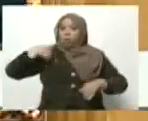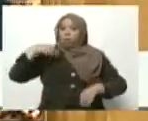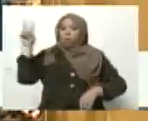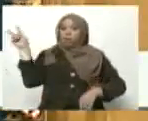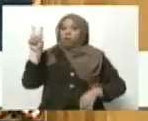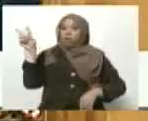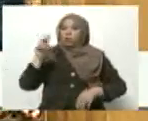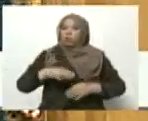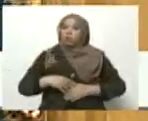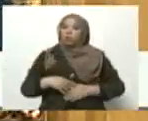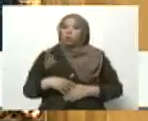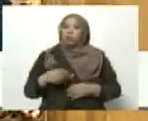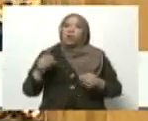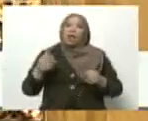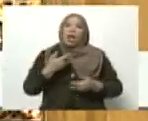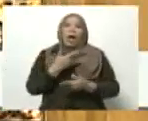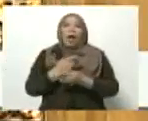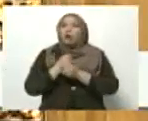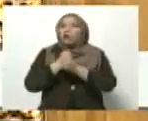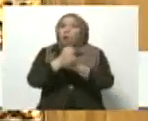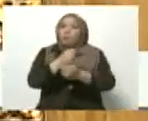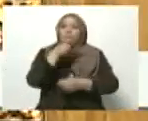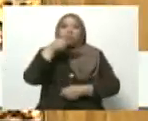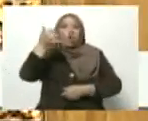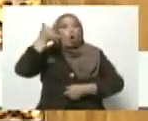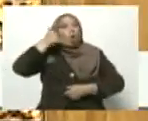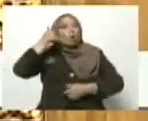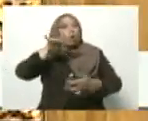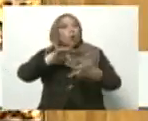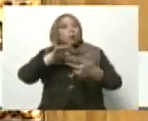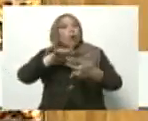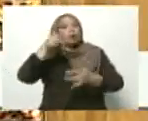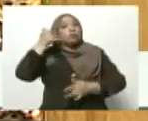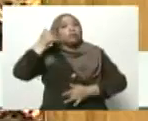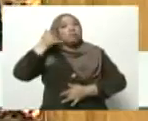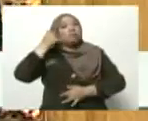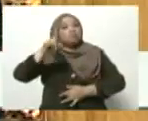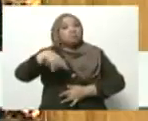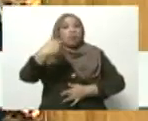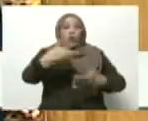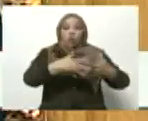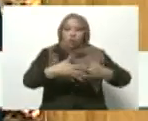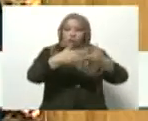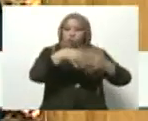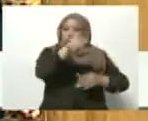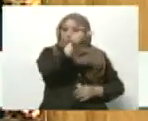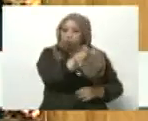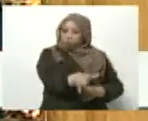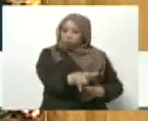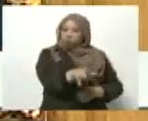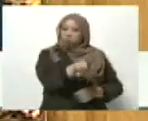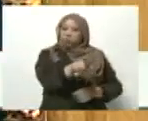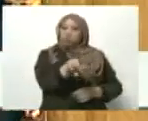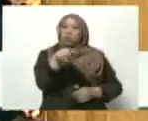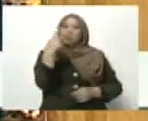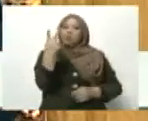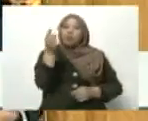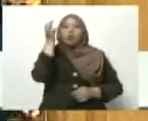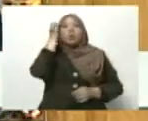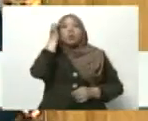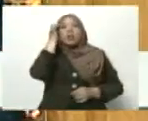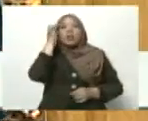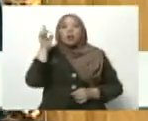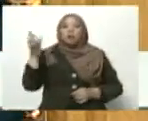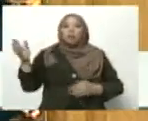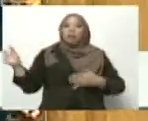le dijo, te deseo lo mejor, estamos contigo, hablaron por teléfono. Y 2 días después, John Bolton anunció el mayor